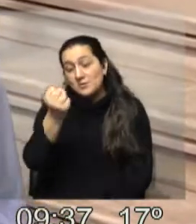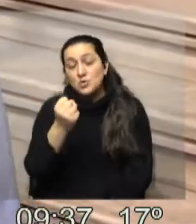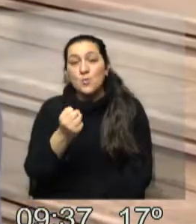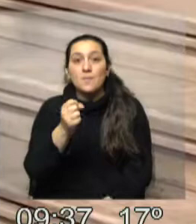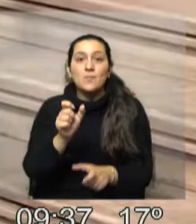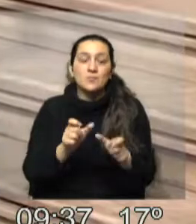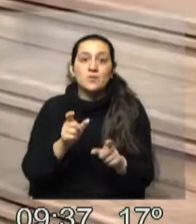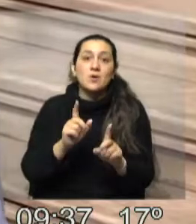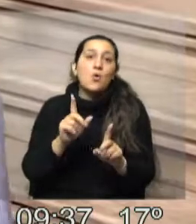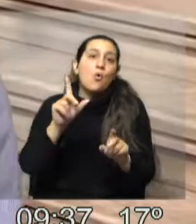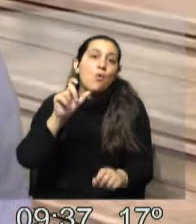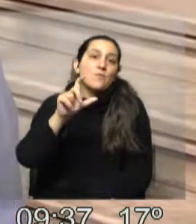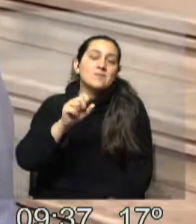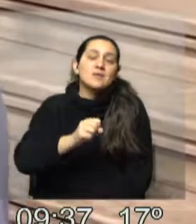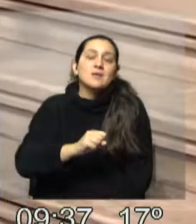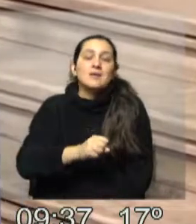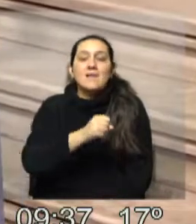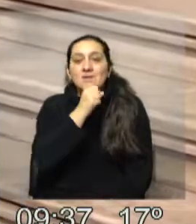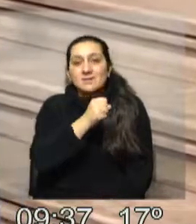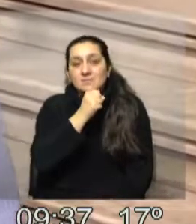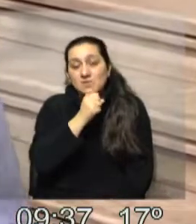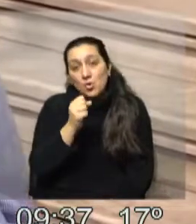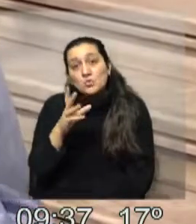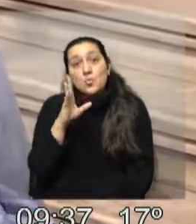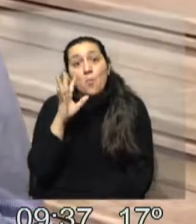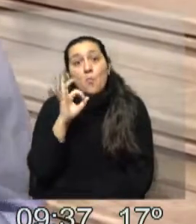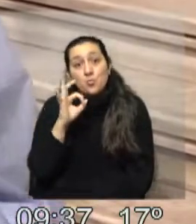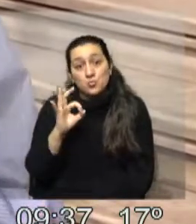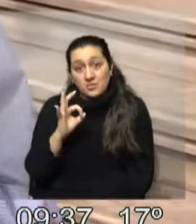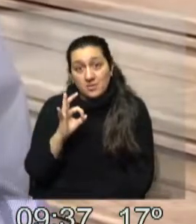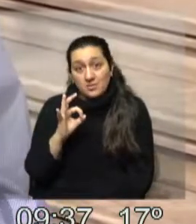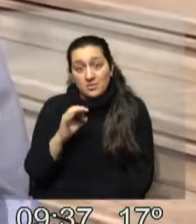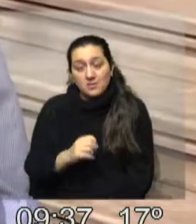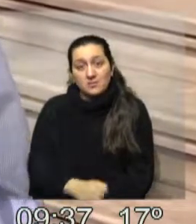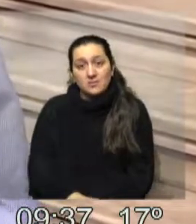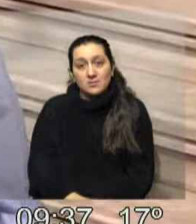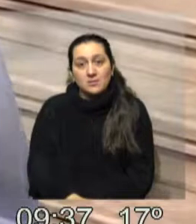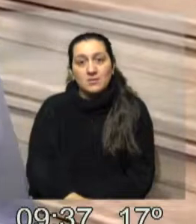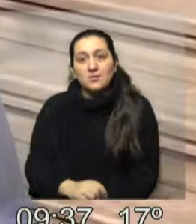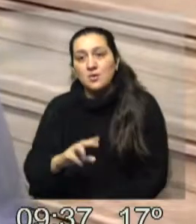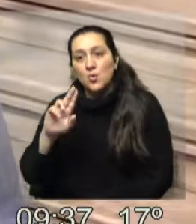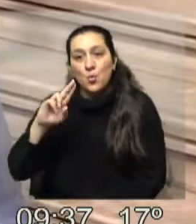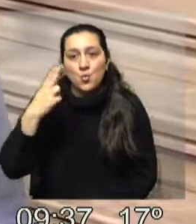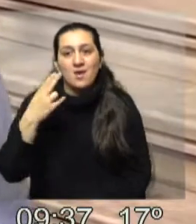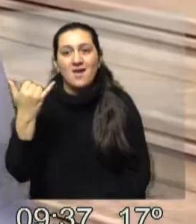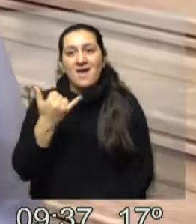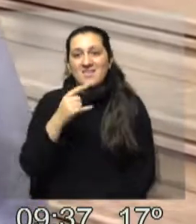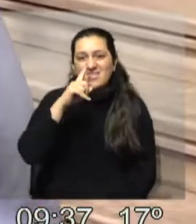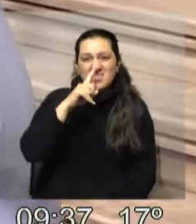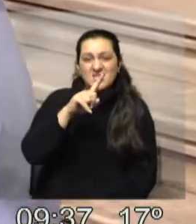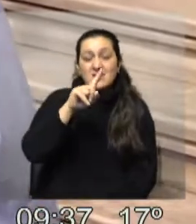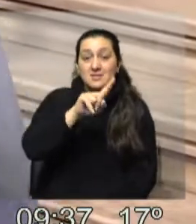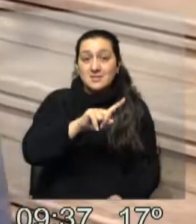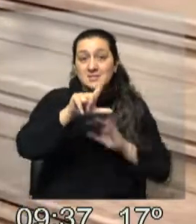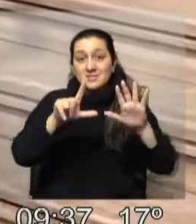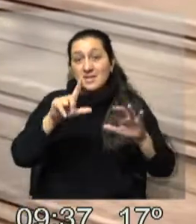el envejecimiento es un problema y una oportunidad para nosotros, y dentro de Uruguay hay más o menos 17.000 personas que